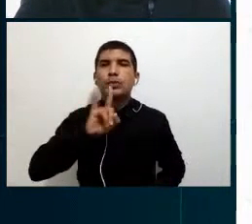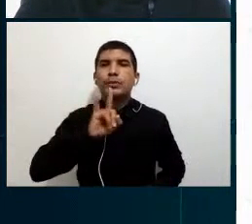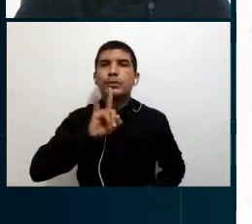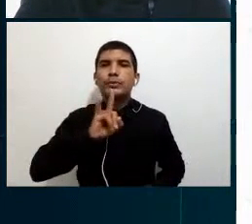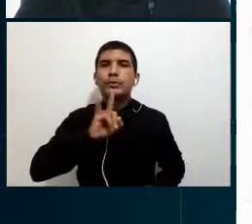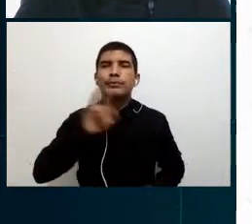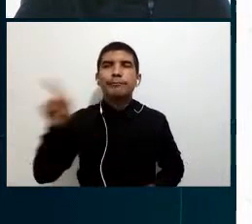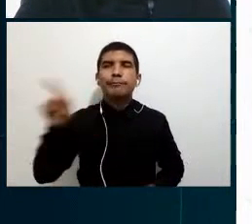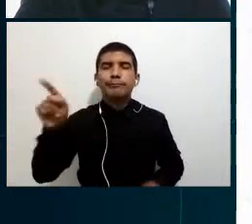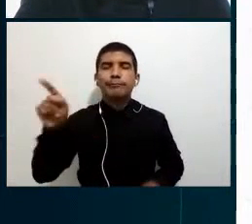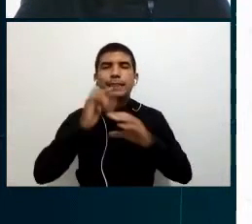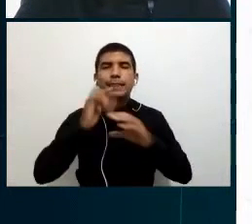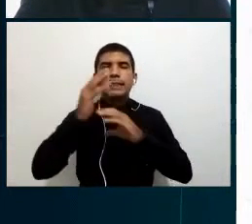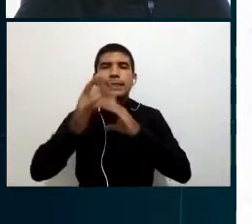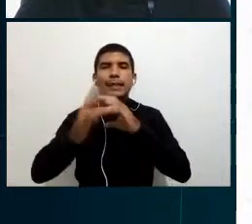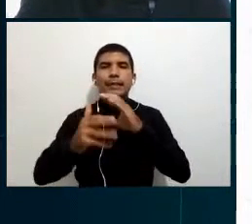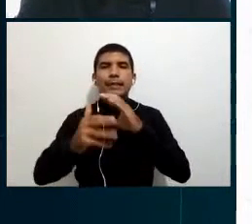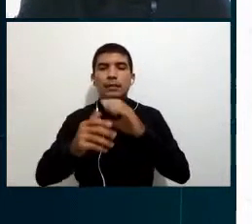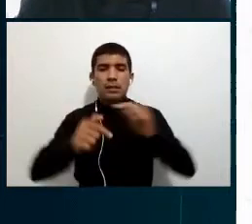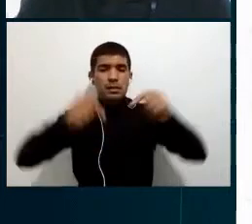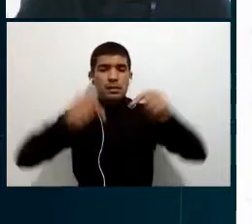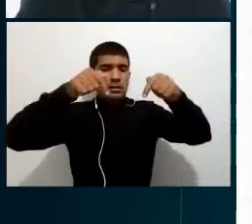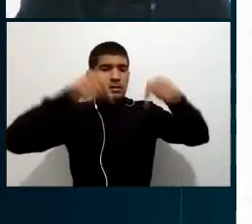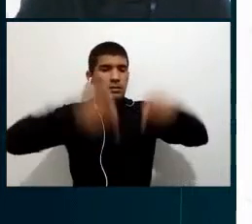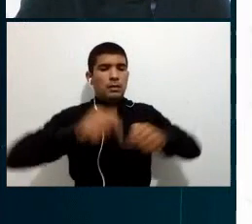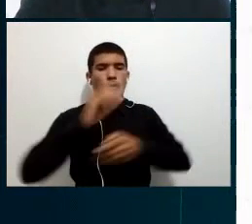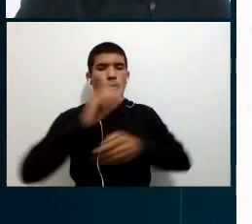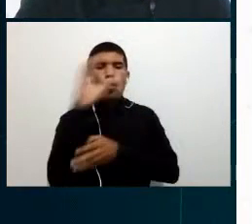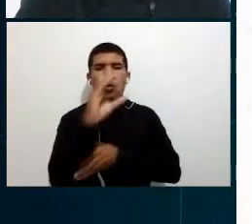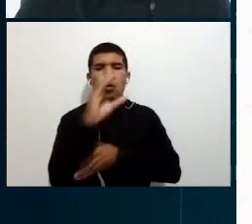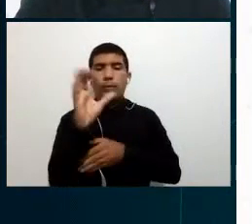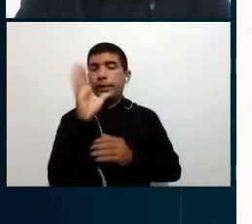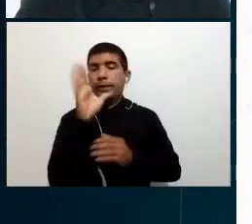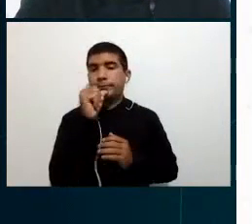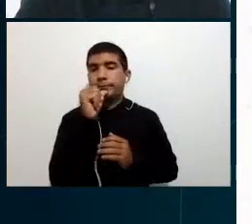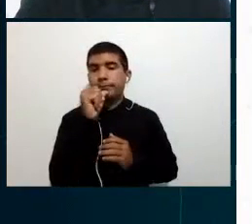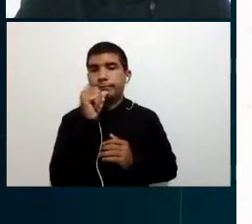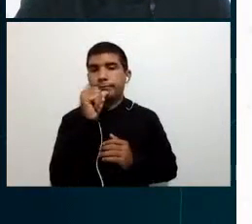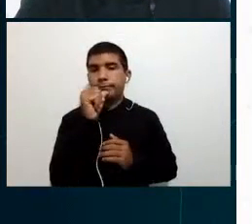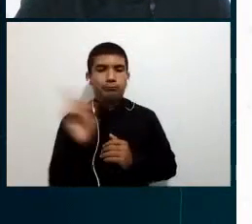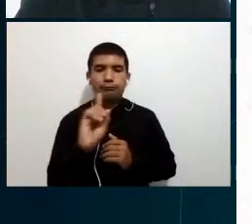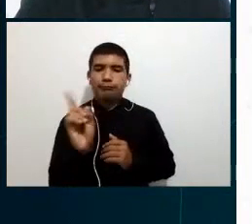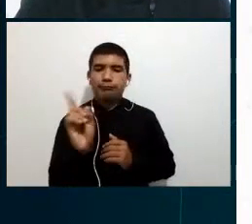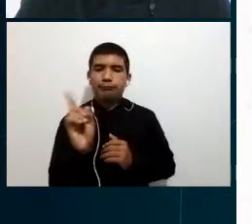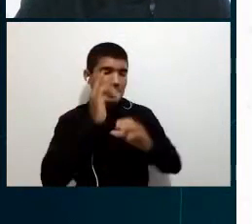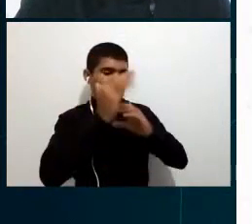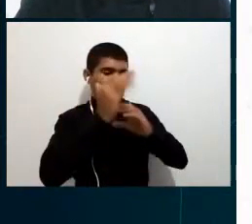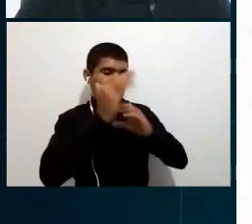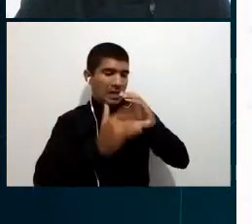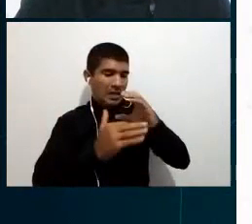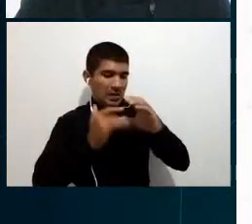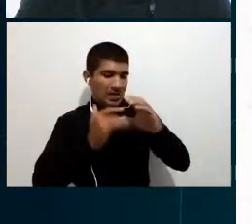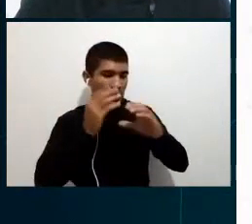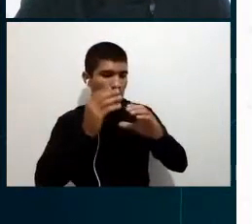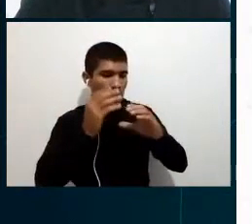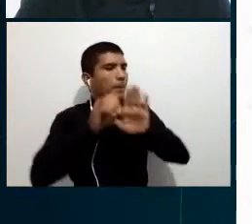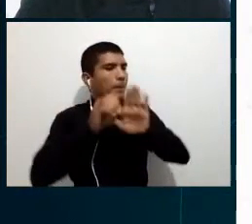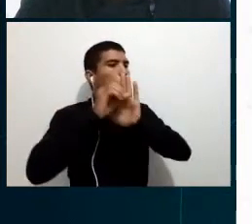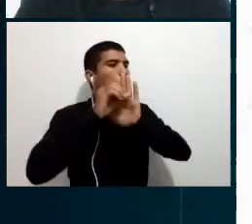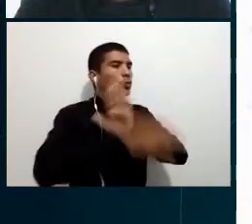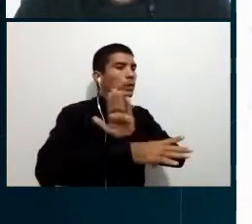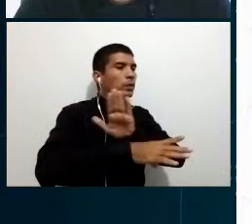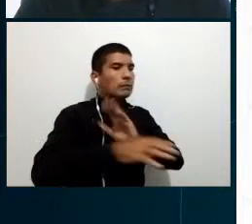de disposición final. Entonces, estos tipos de desechos peligrosos lo que conlleva es hacer